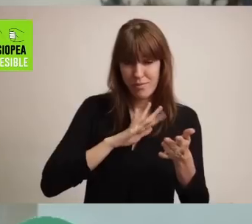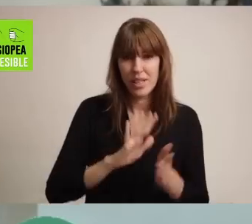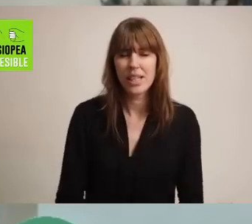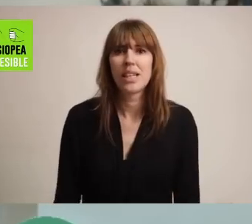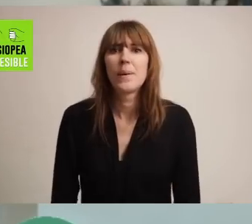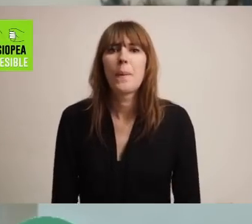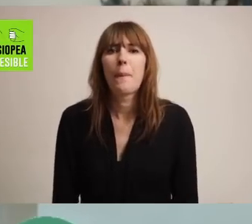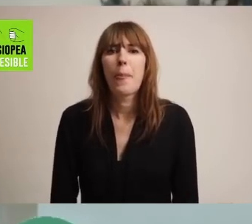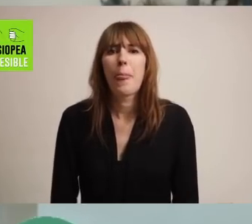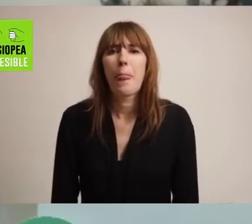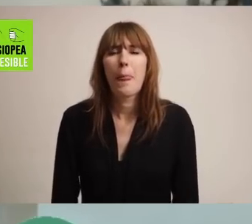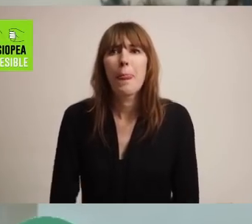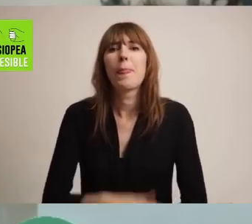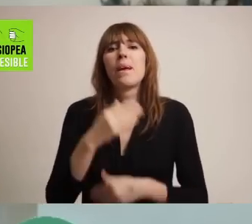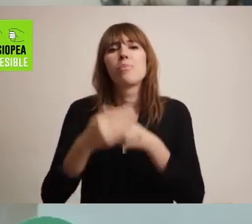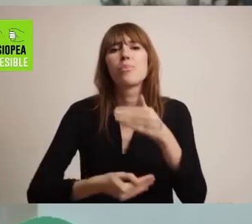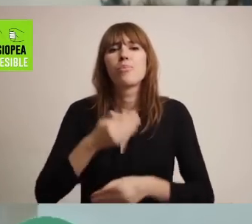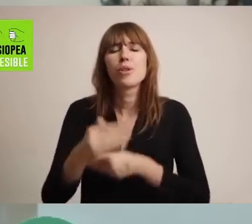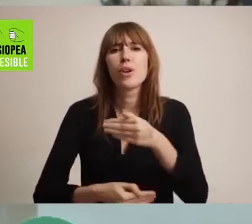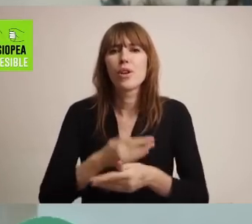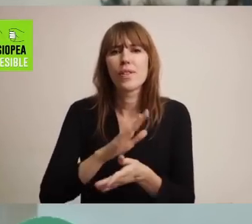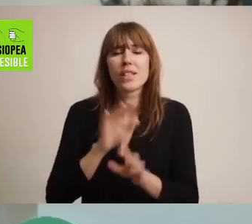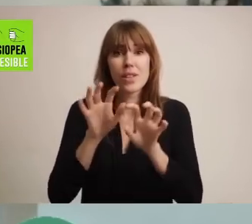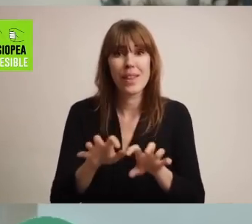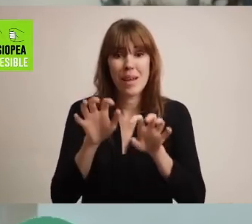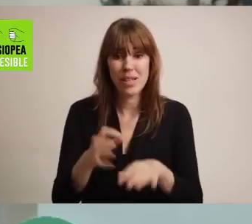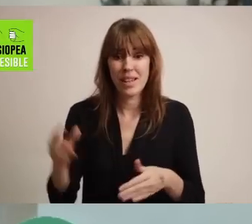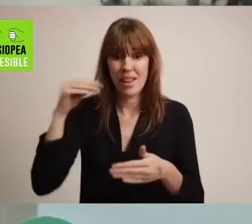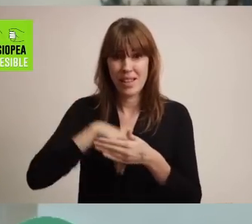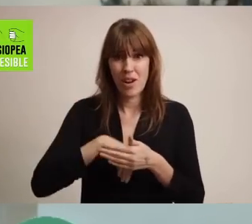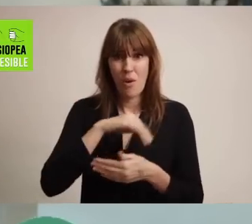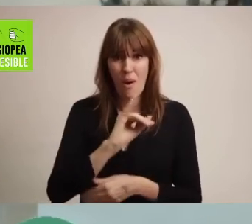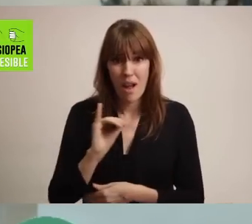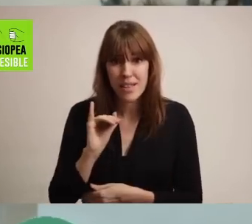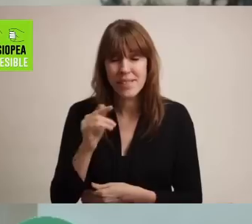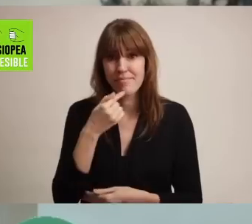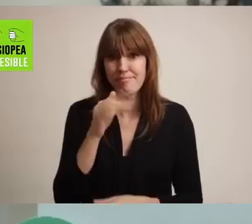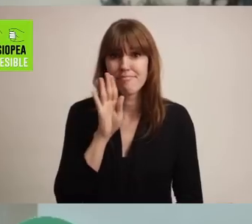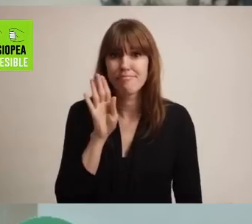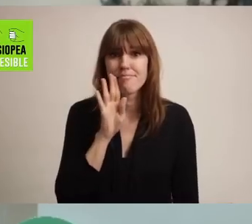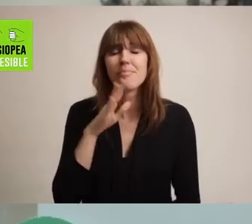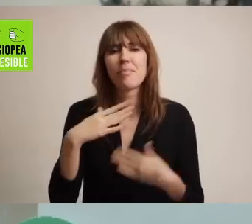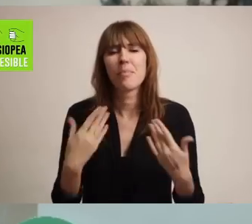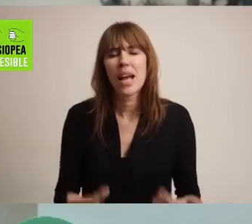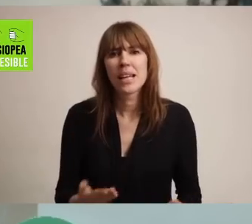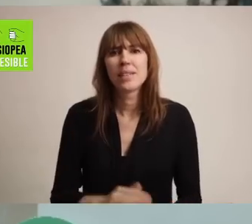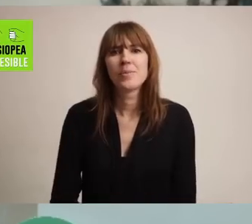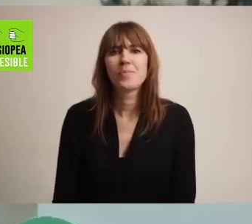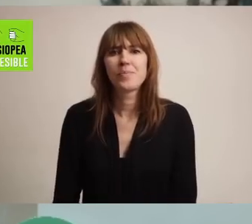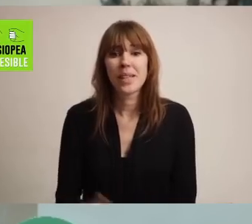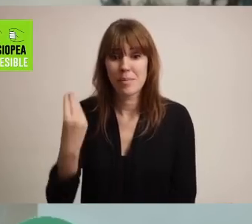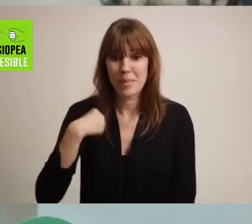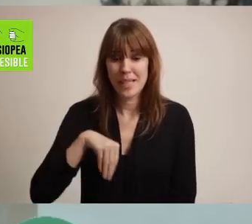tenemos todo un proceso de aprendizaje interno, como decía, para poder estar en sintonía para